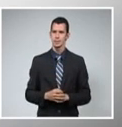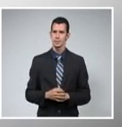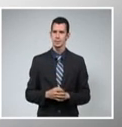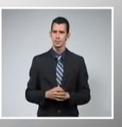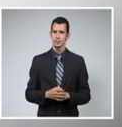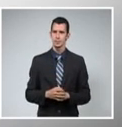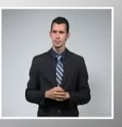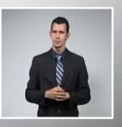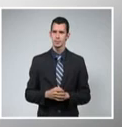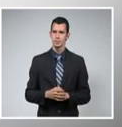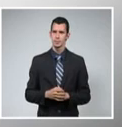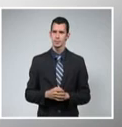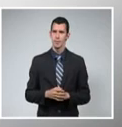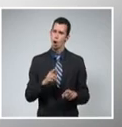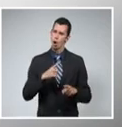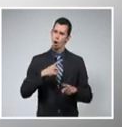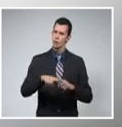Usar símbolos.